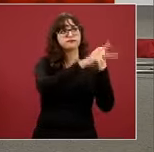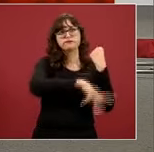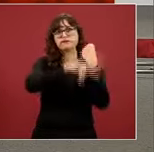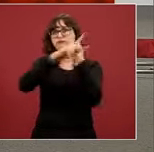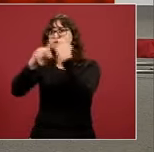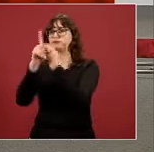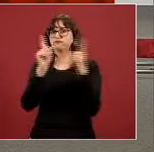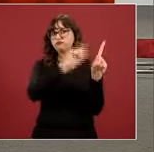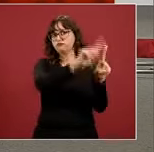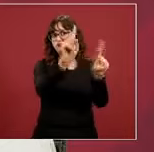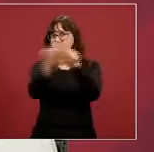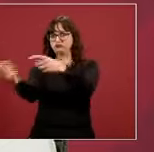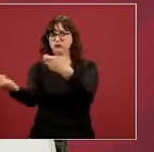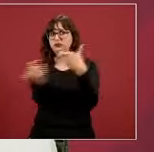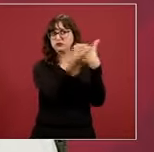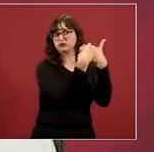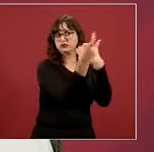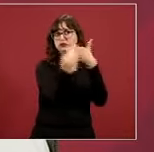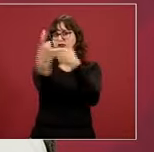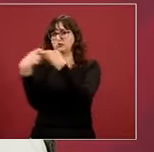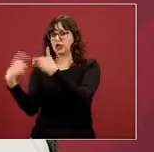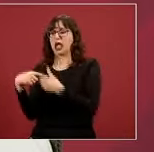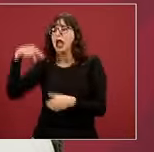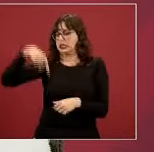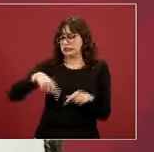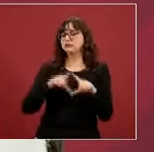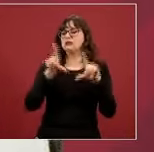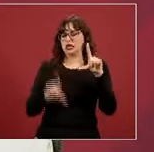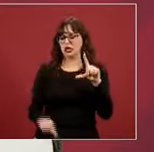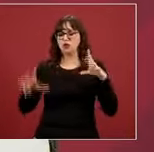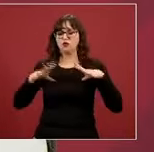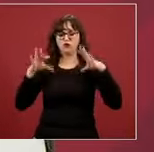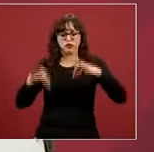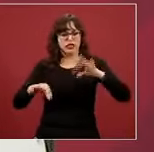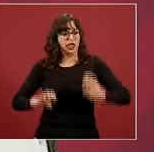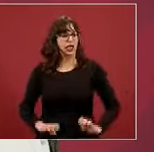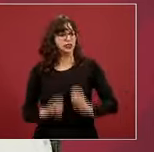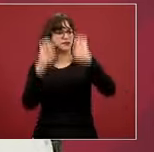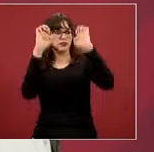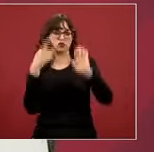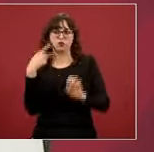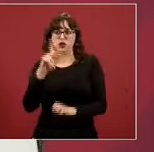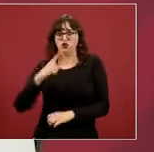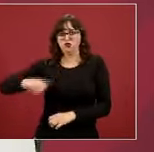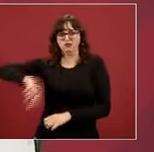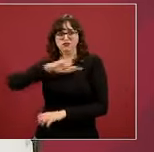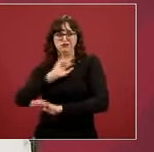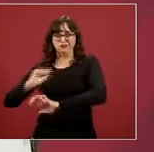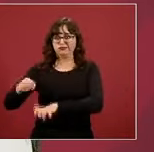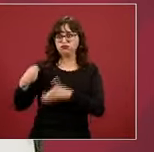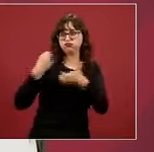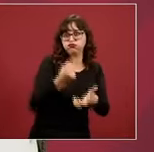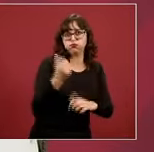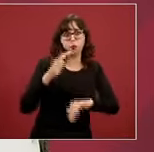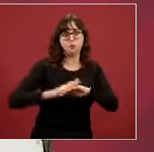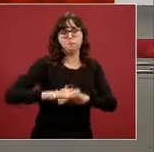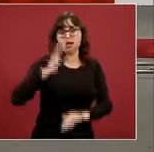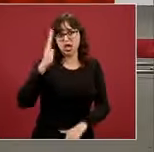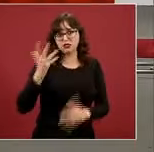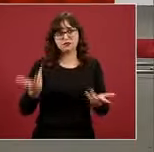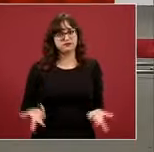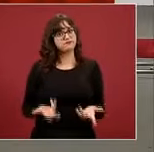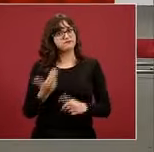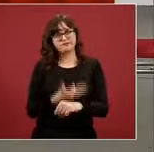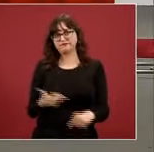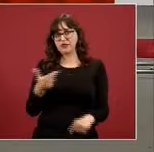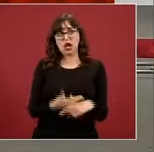ser el país sede, somos como institución el que aporta mucho más. Se está buscando tanto la reconfiguración